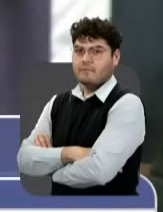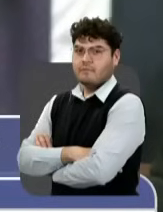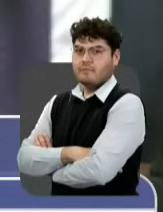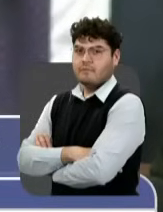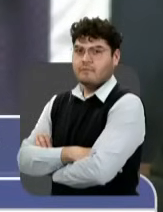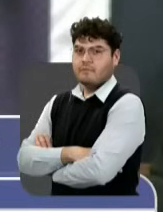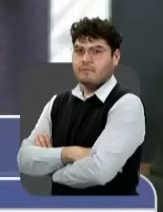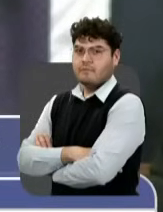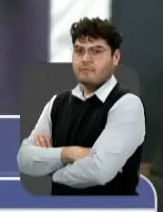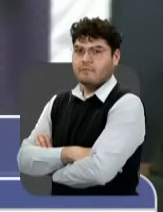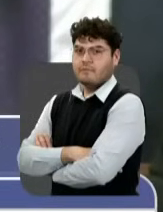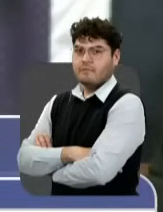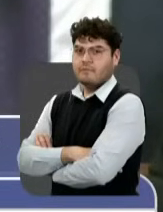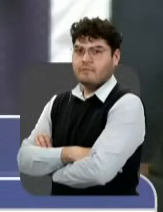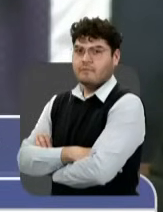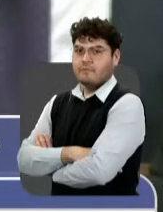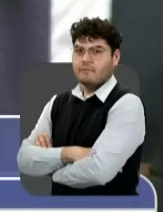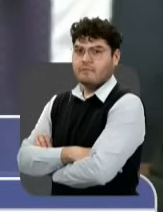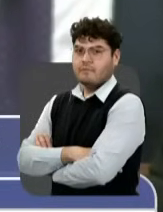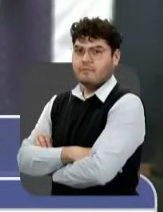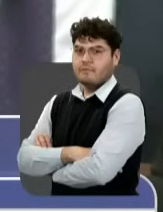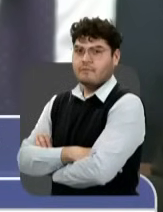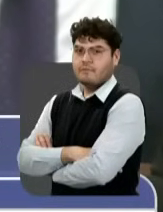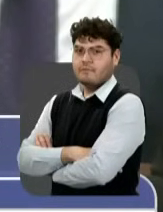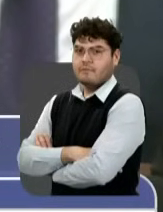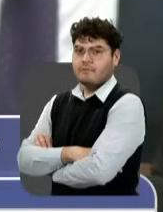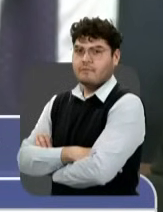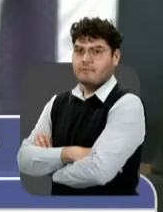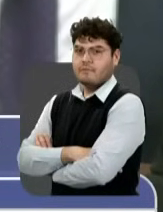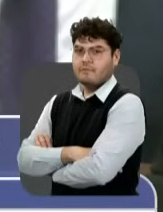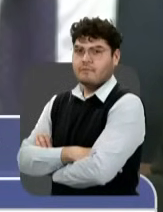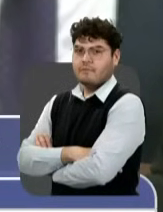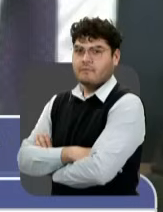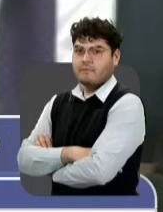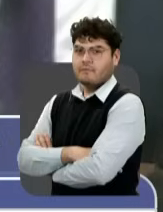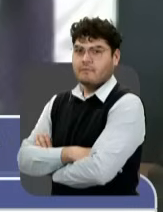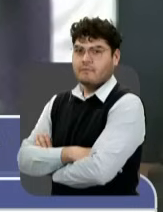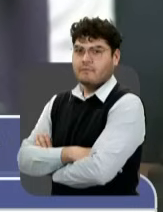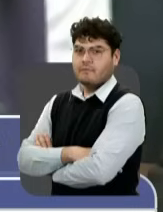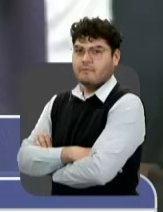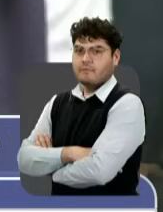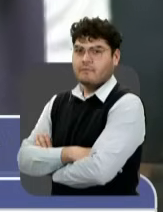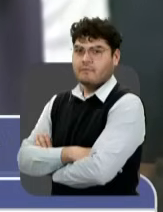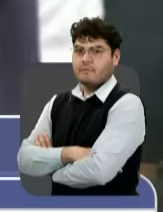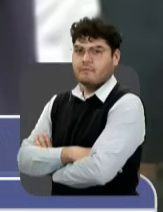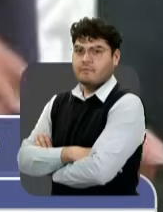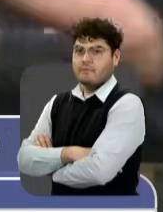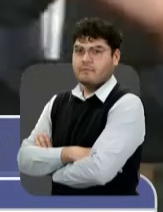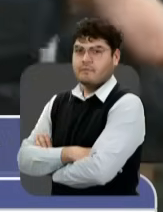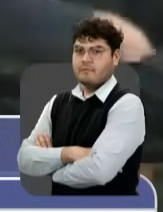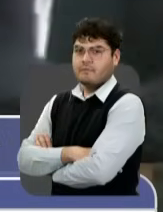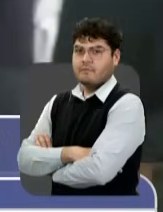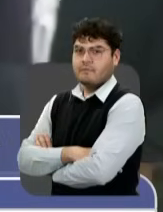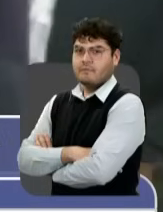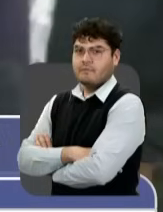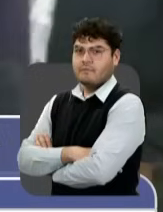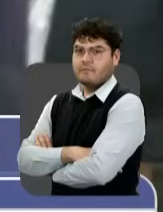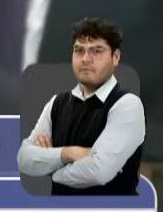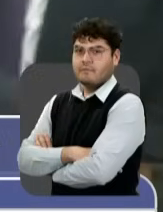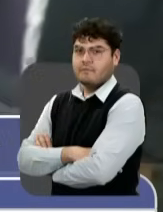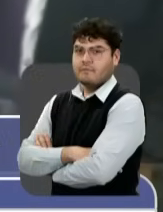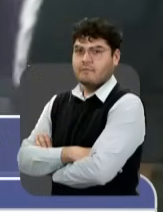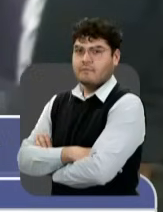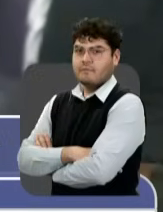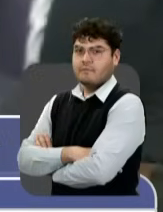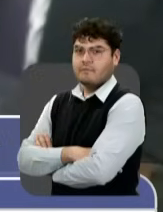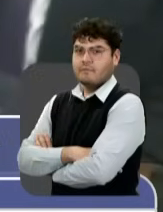Cuando uno entrega un cheque y a cambio hay una boleta, uno nota el número de boleta en el cheque.